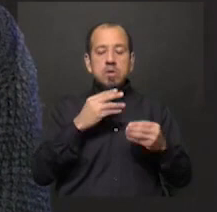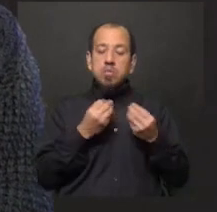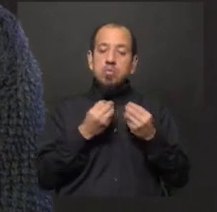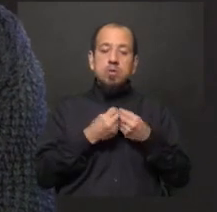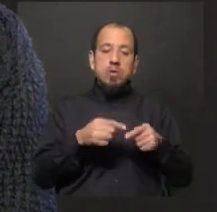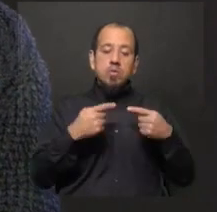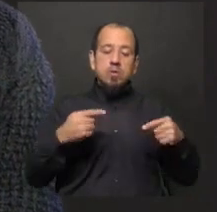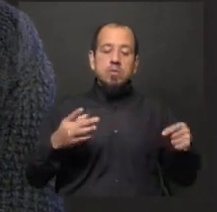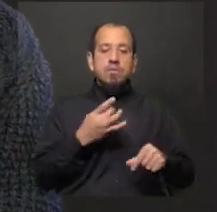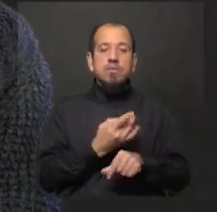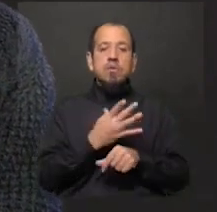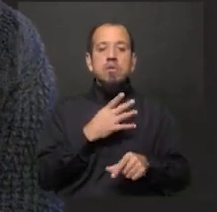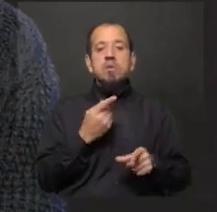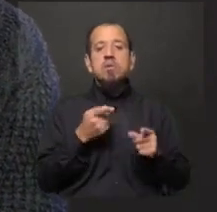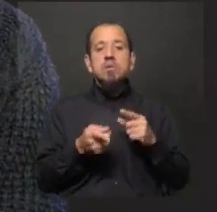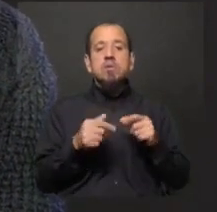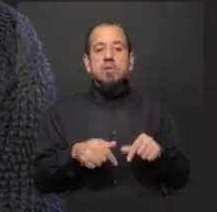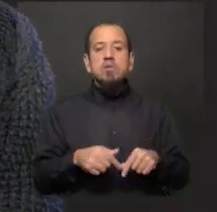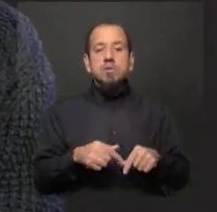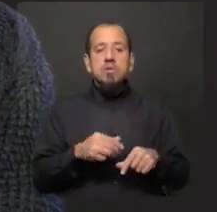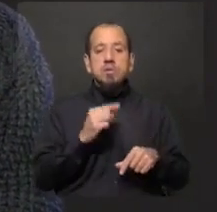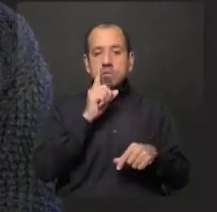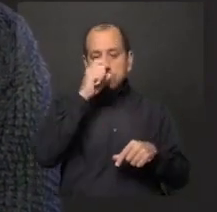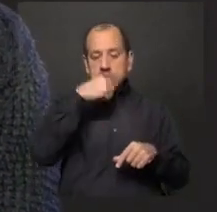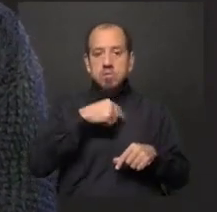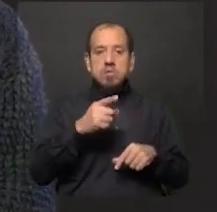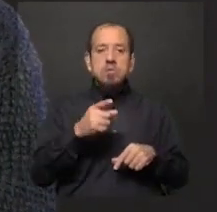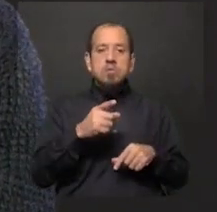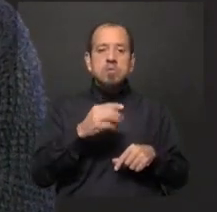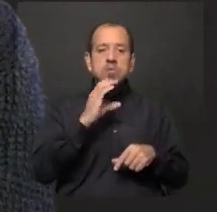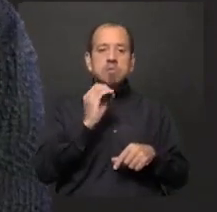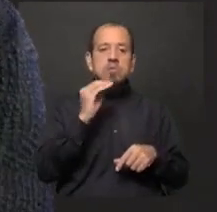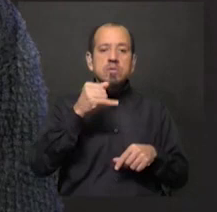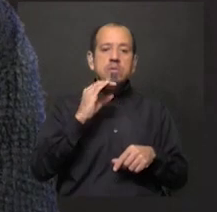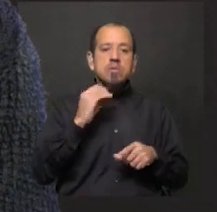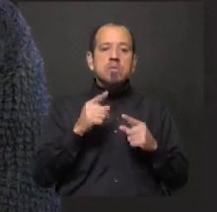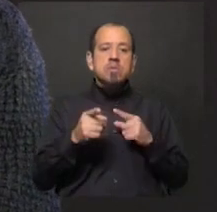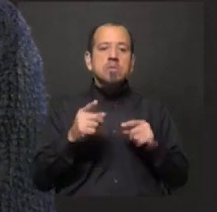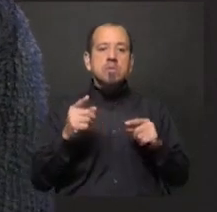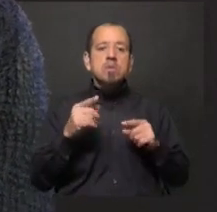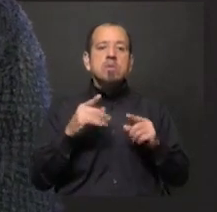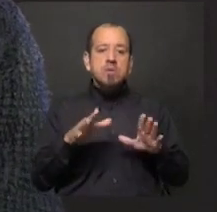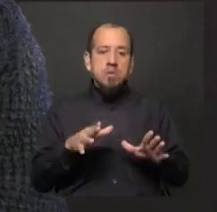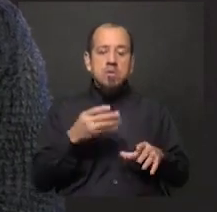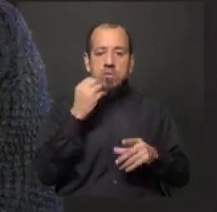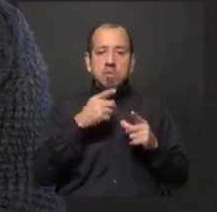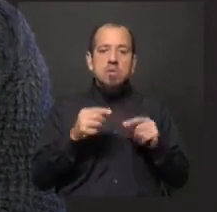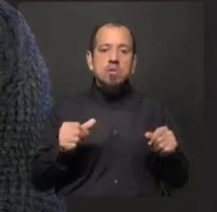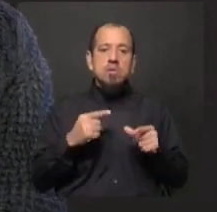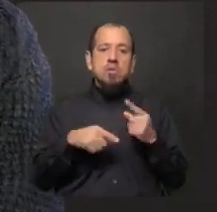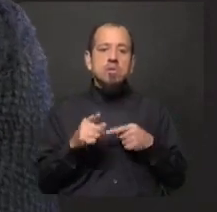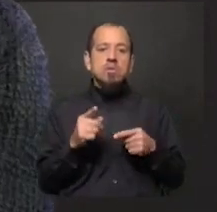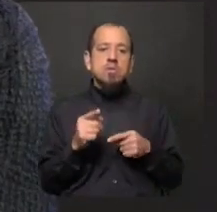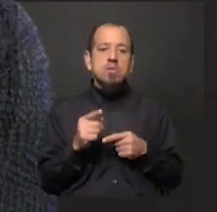alrededor de eso y lo que quisimos generar acá en el motivo cómics no fue tanto el espectáculo Está bueno generar un sector donde uno pueda jugar pero